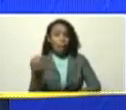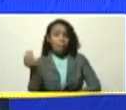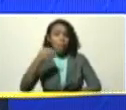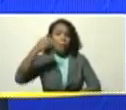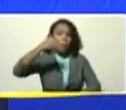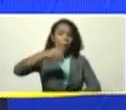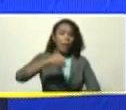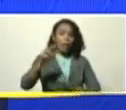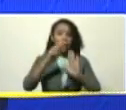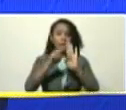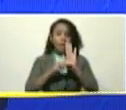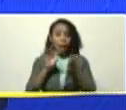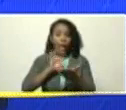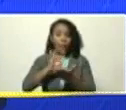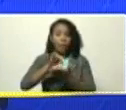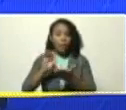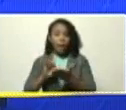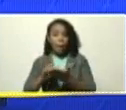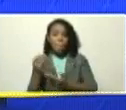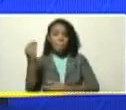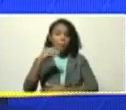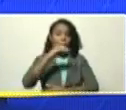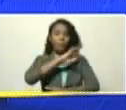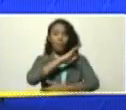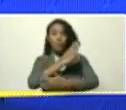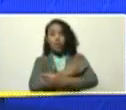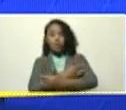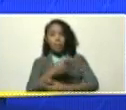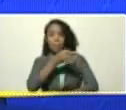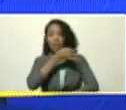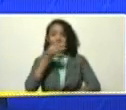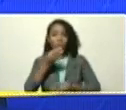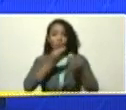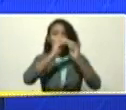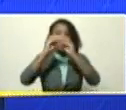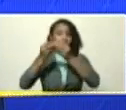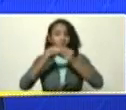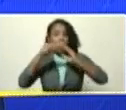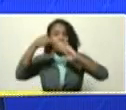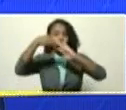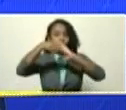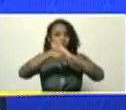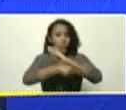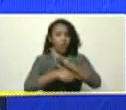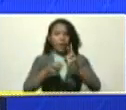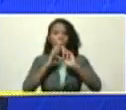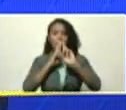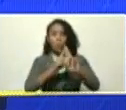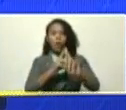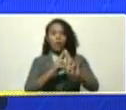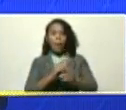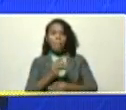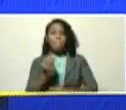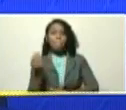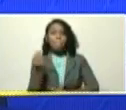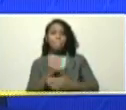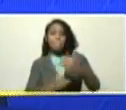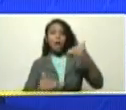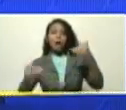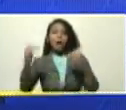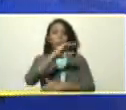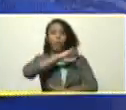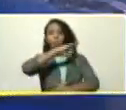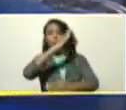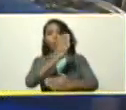nivel estratégico, mayor calidad y profundidad en sus resultados, mayor